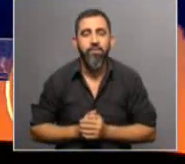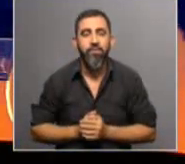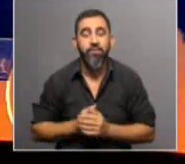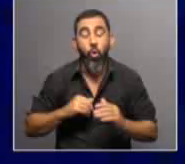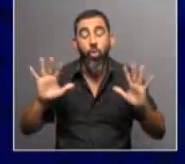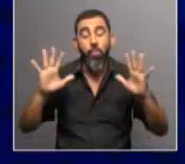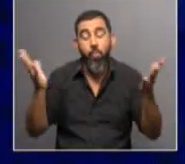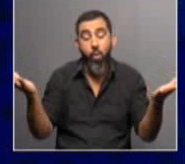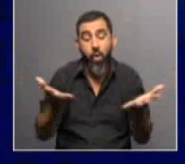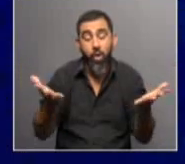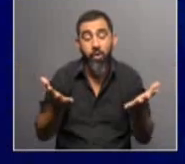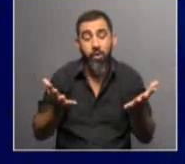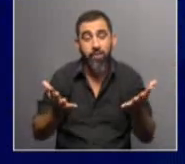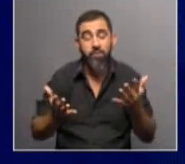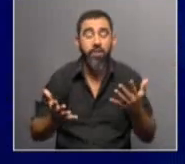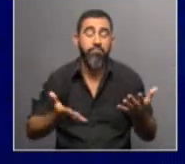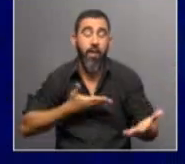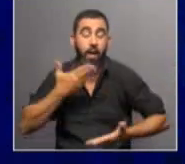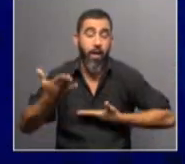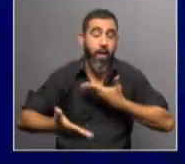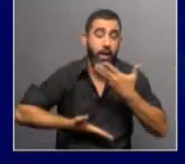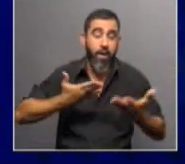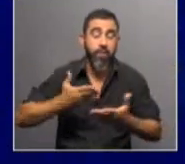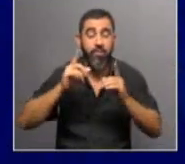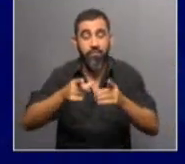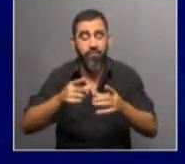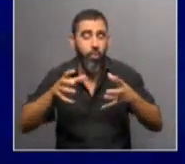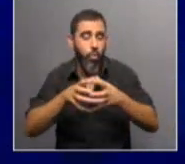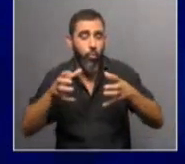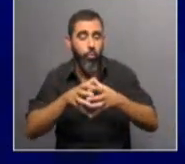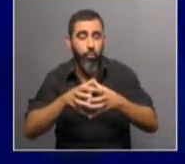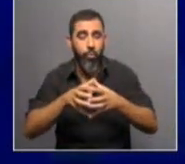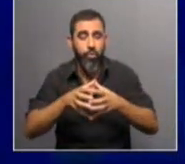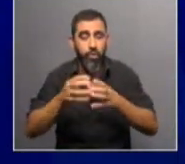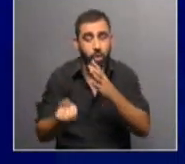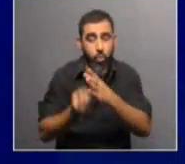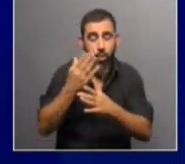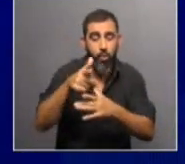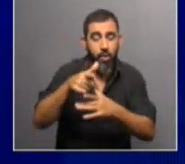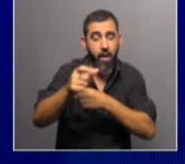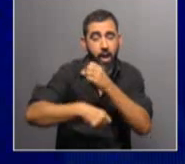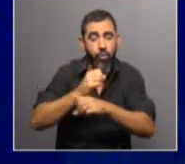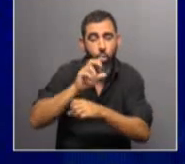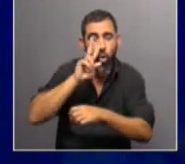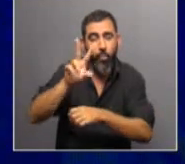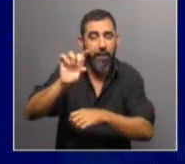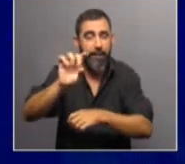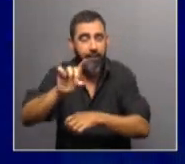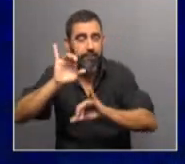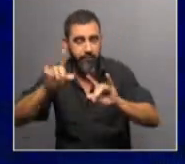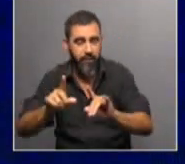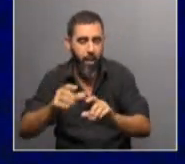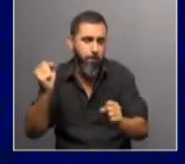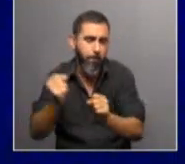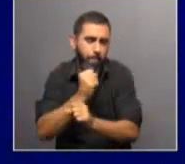estamos despidiendo, nos vamos con Alucinaciones en Familia, que es una banda que se creó allá por 2015, que ya tiene también